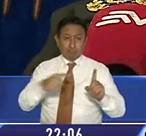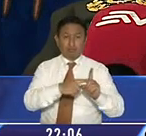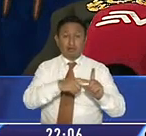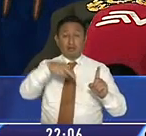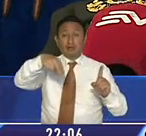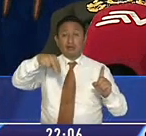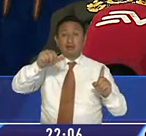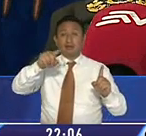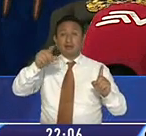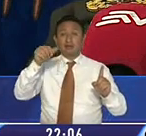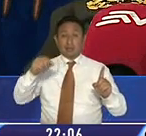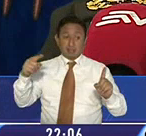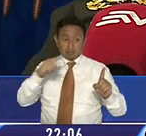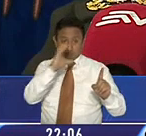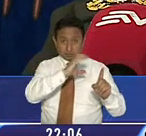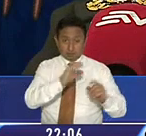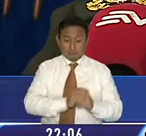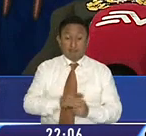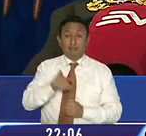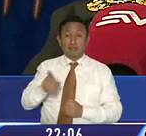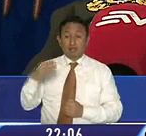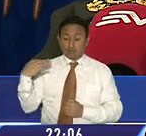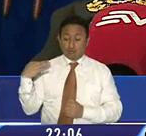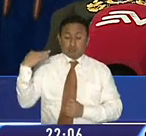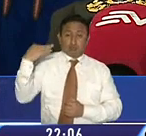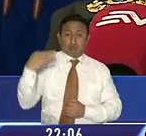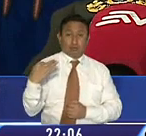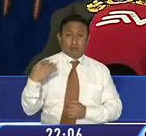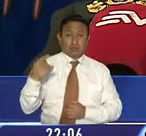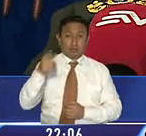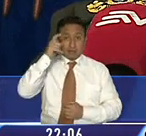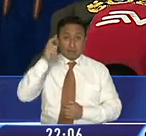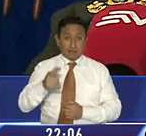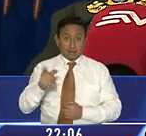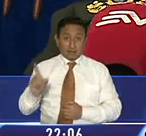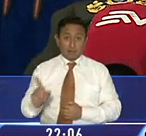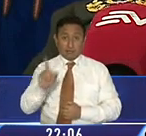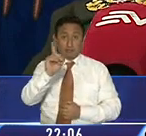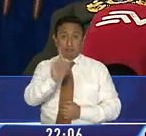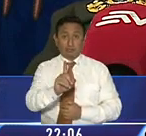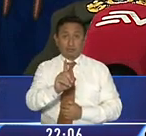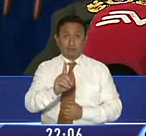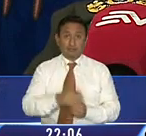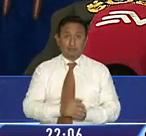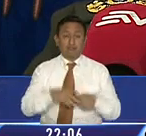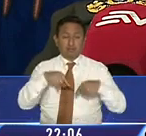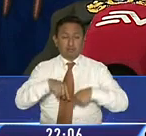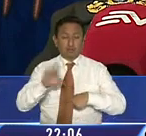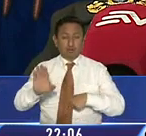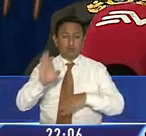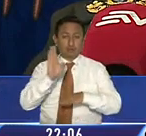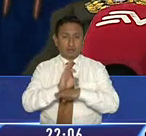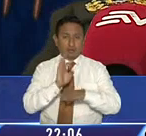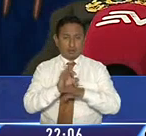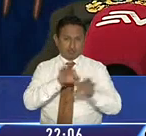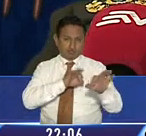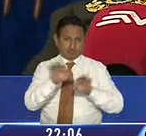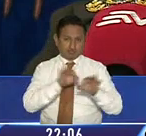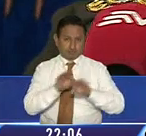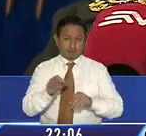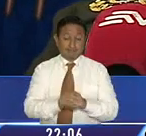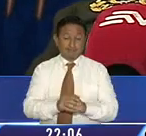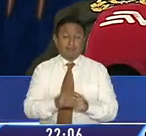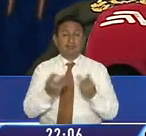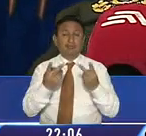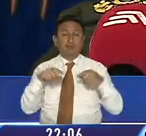al mencionado ciudadano voluntariamente se presenten en la Fiscalía General del Estado para que rinda su versión.